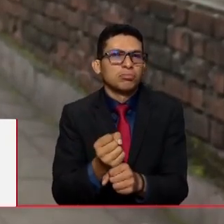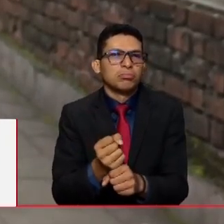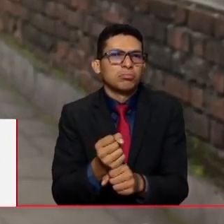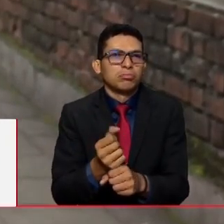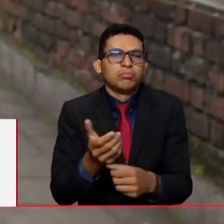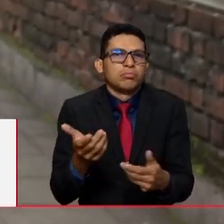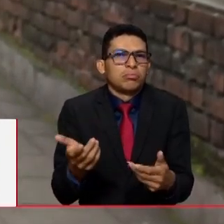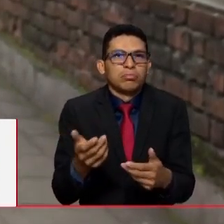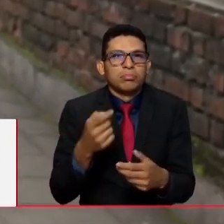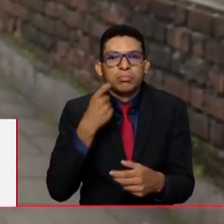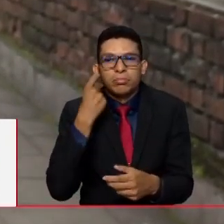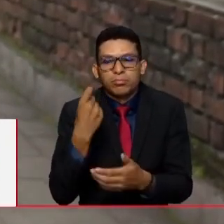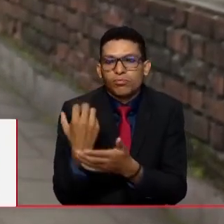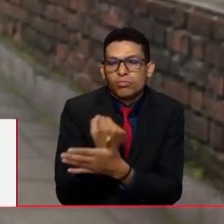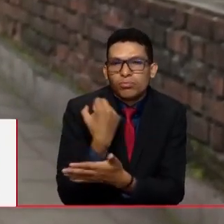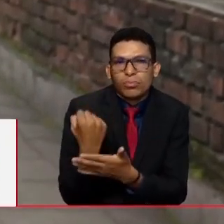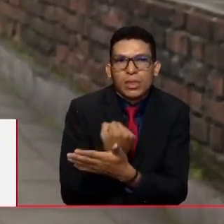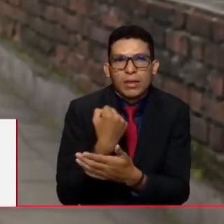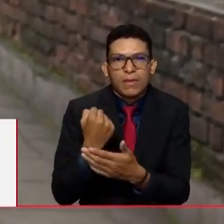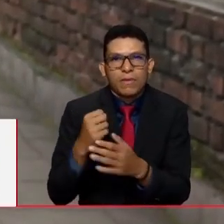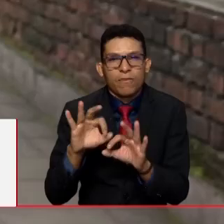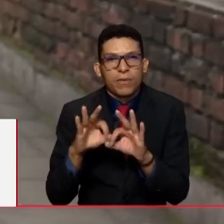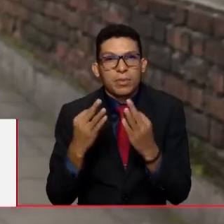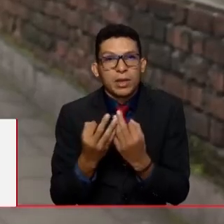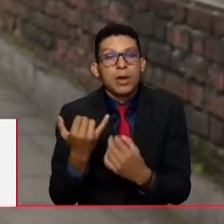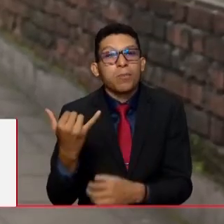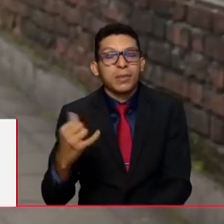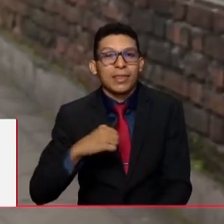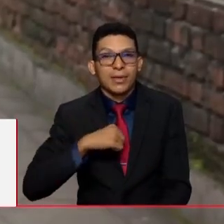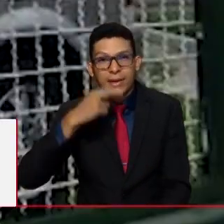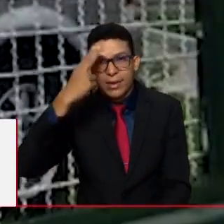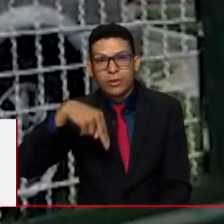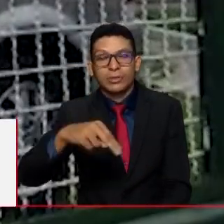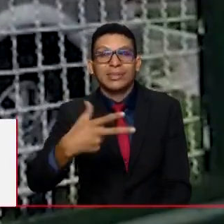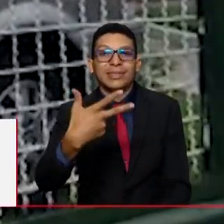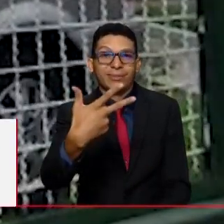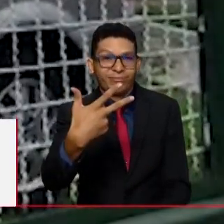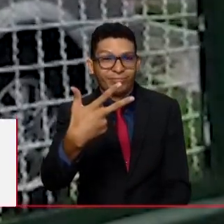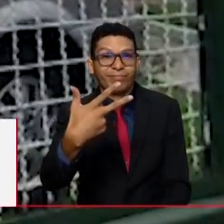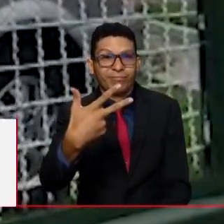Trabajando para buscar el sustento de la familia de él, porque él tiene tres hijitos.